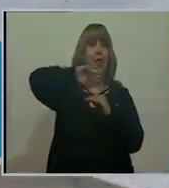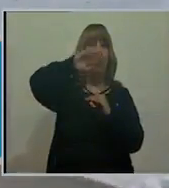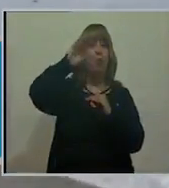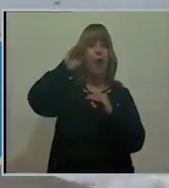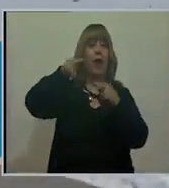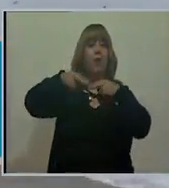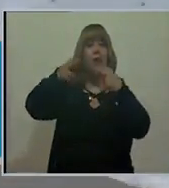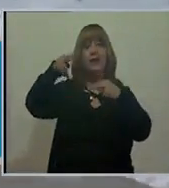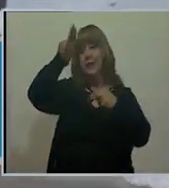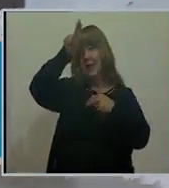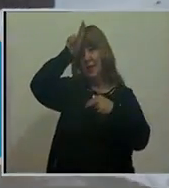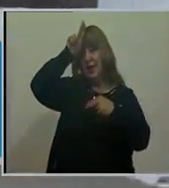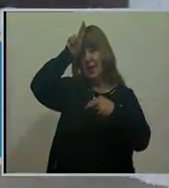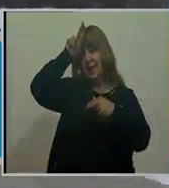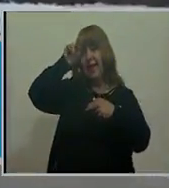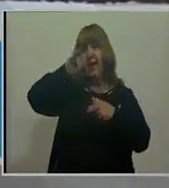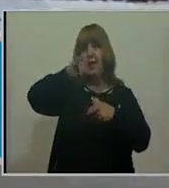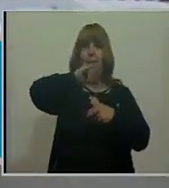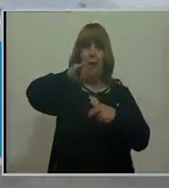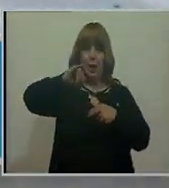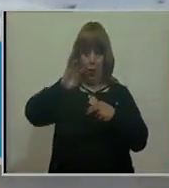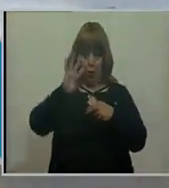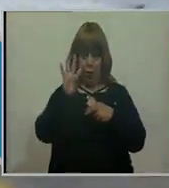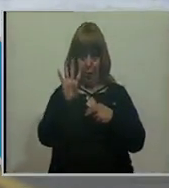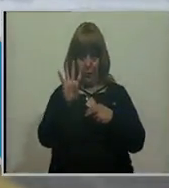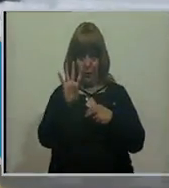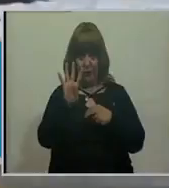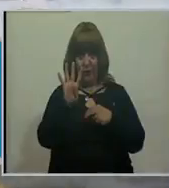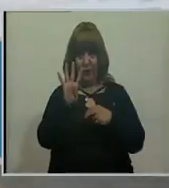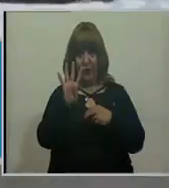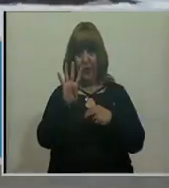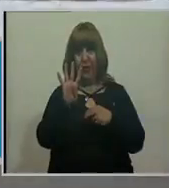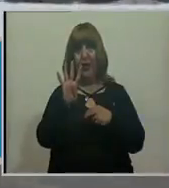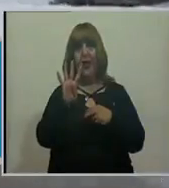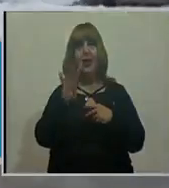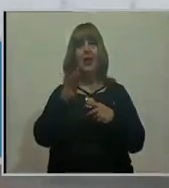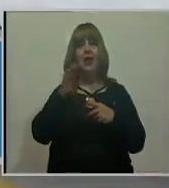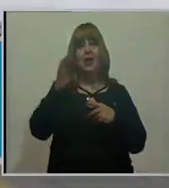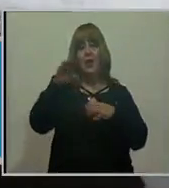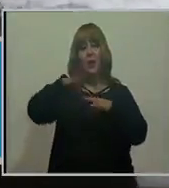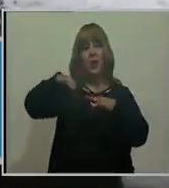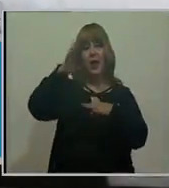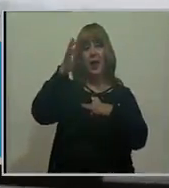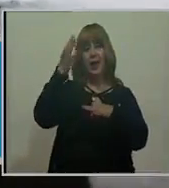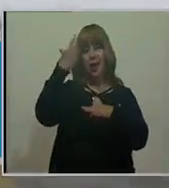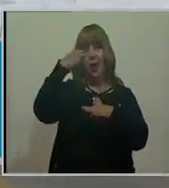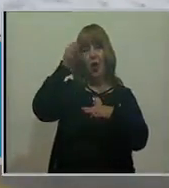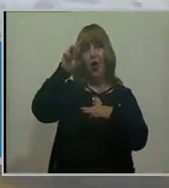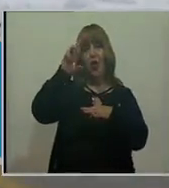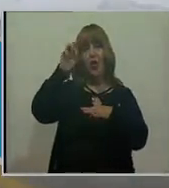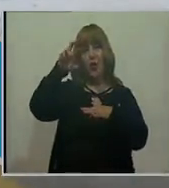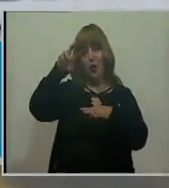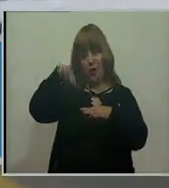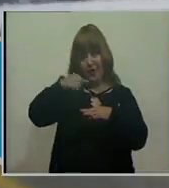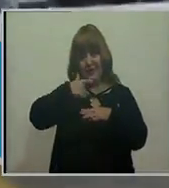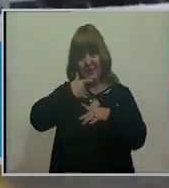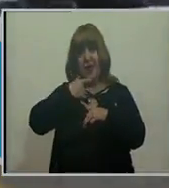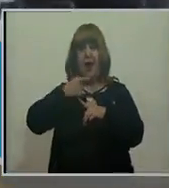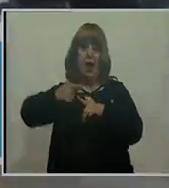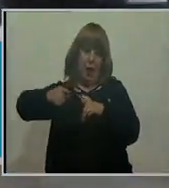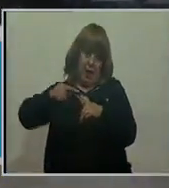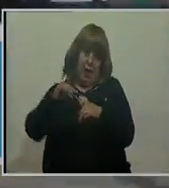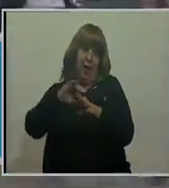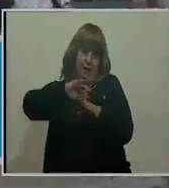Inca. 4 grados bajo cero. ¿Y allá por Horcones? Y ya nos vamos a Villa